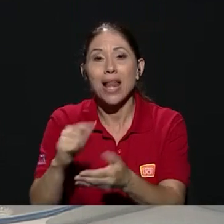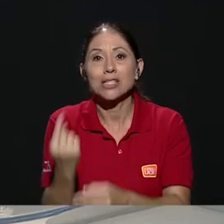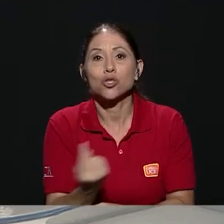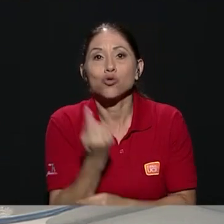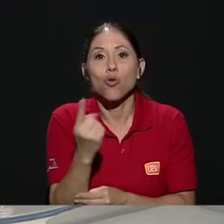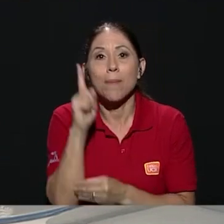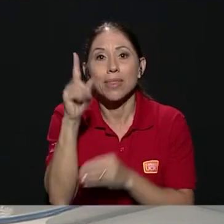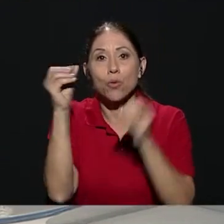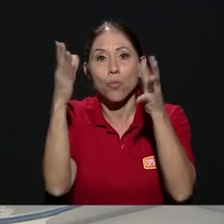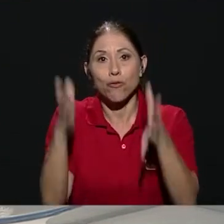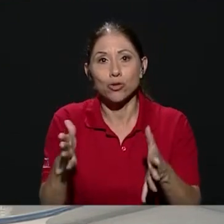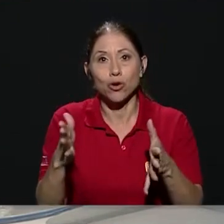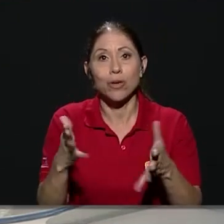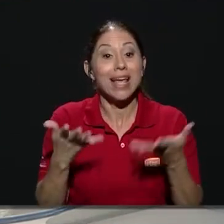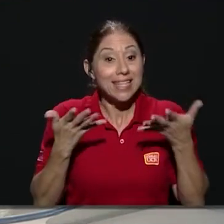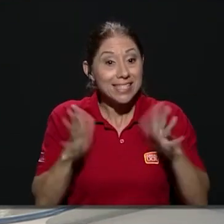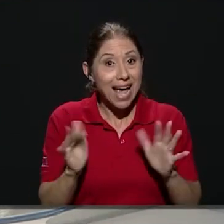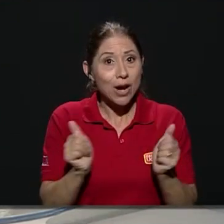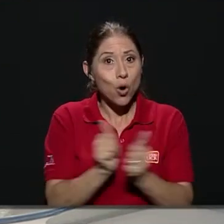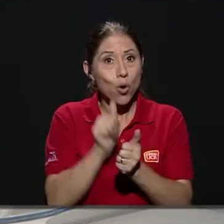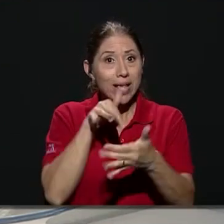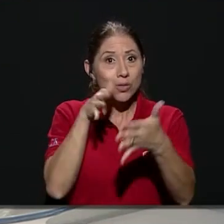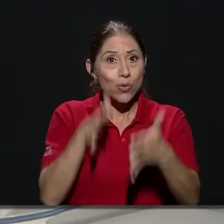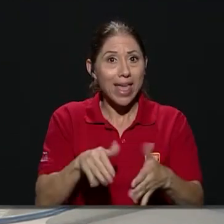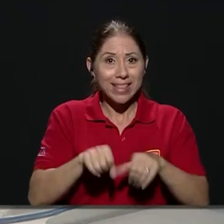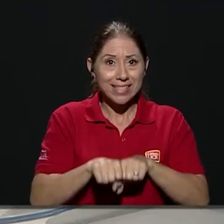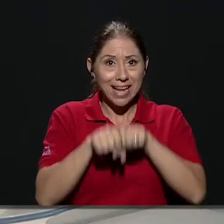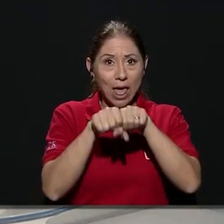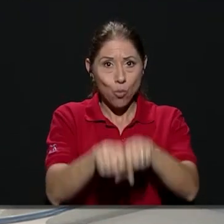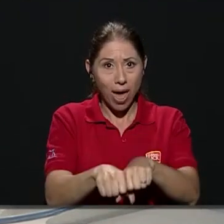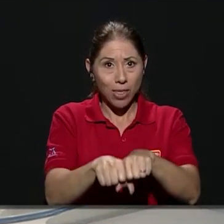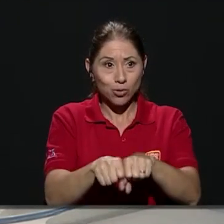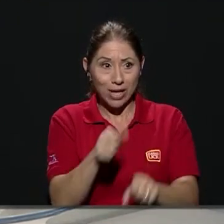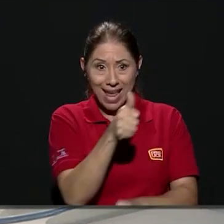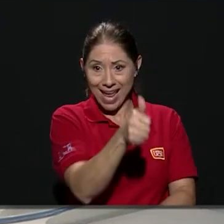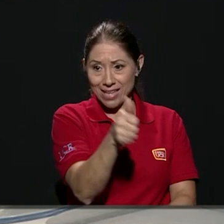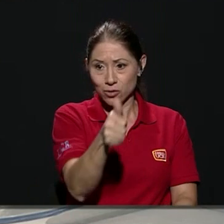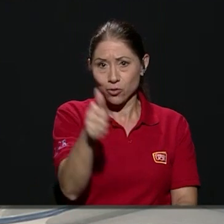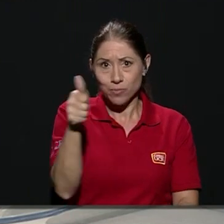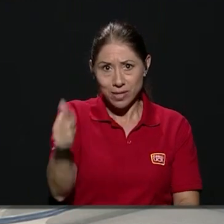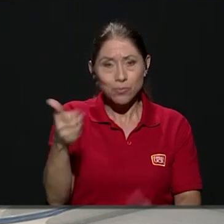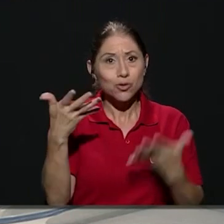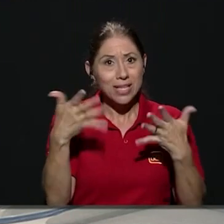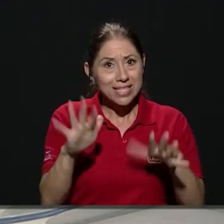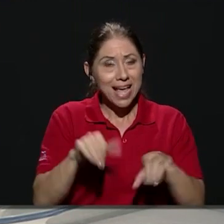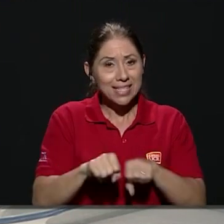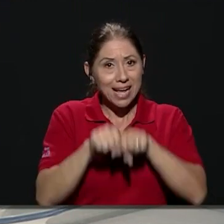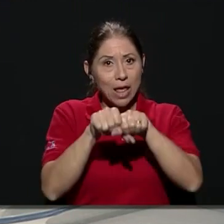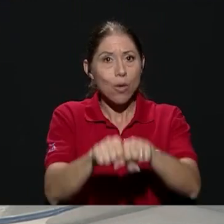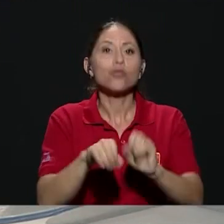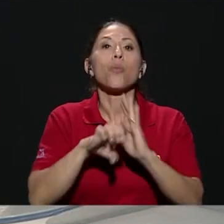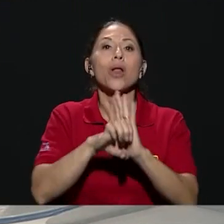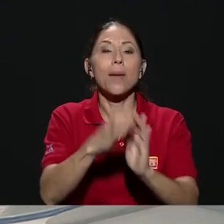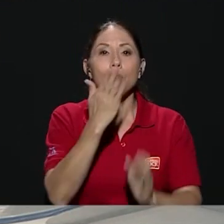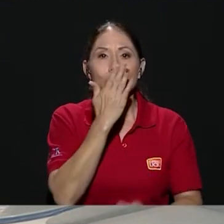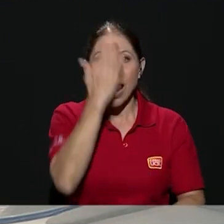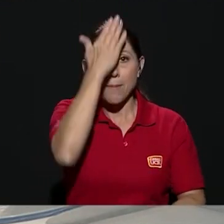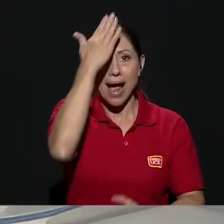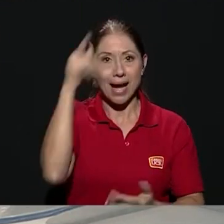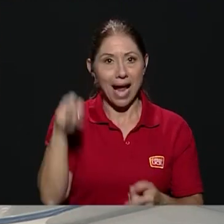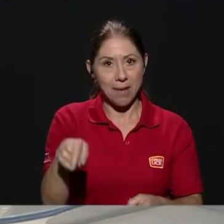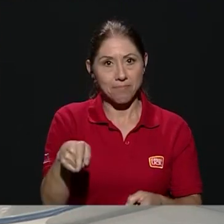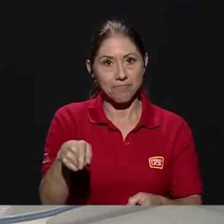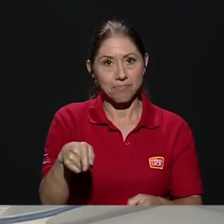ya el tener estudiantes graduados y además que estos estudiantes graduados, por ejemplo en el caso de